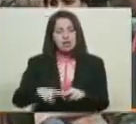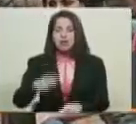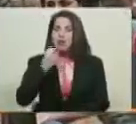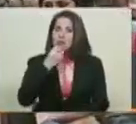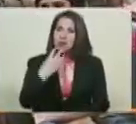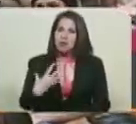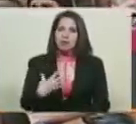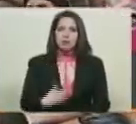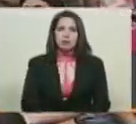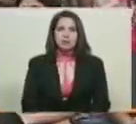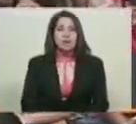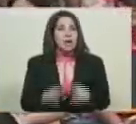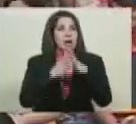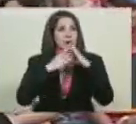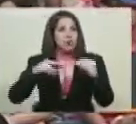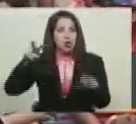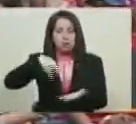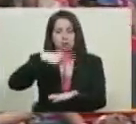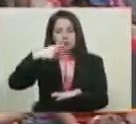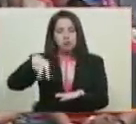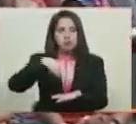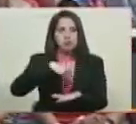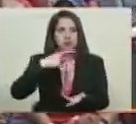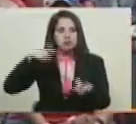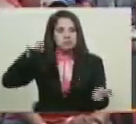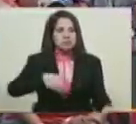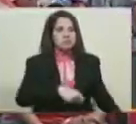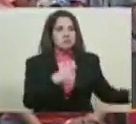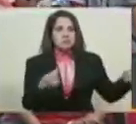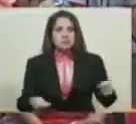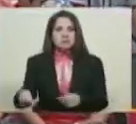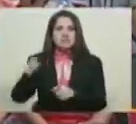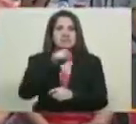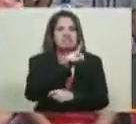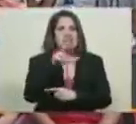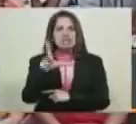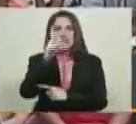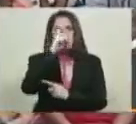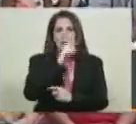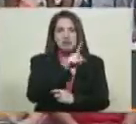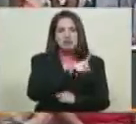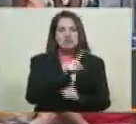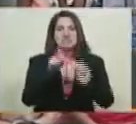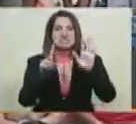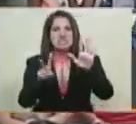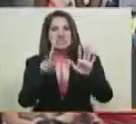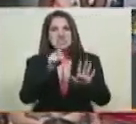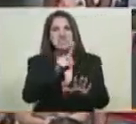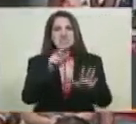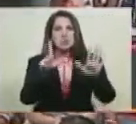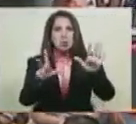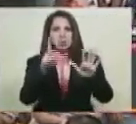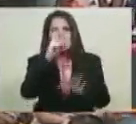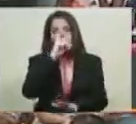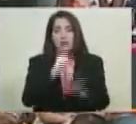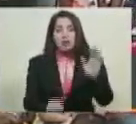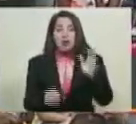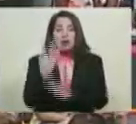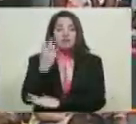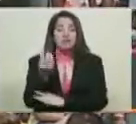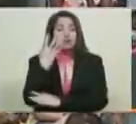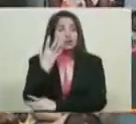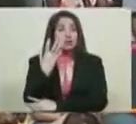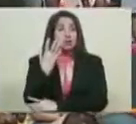Y a todas las bailarinas, bailarines, mira, de 13 años, 17, 18, de la Fundación